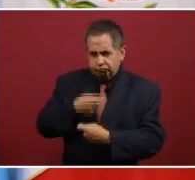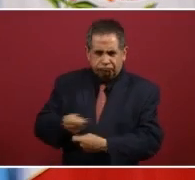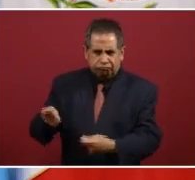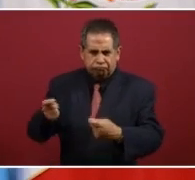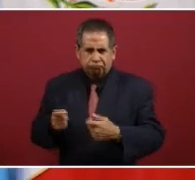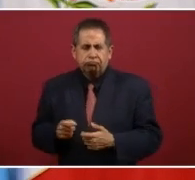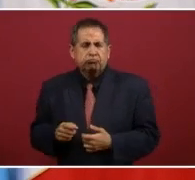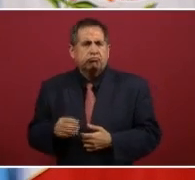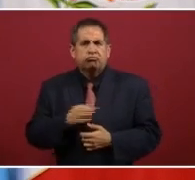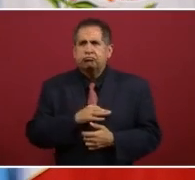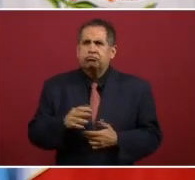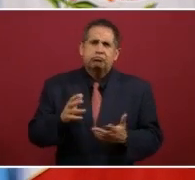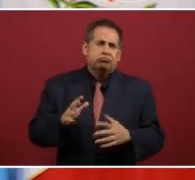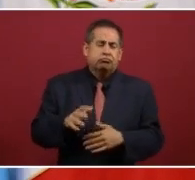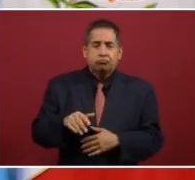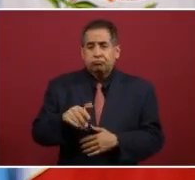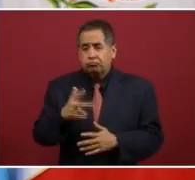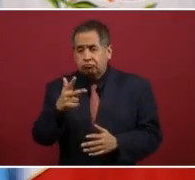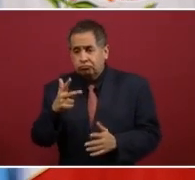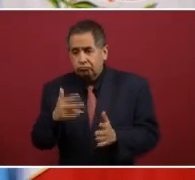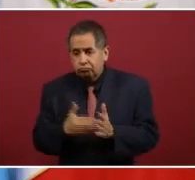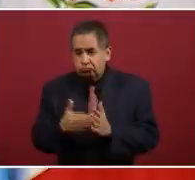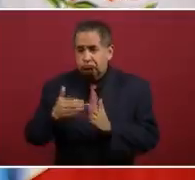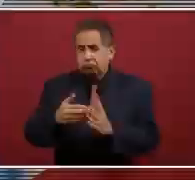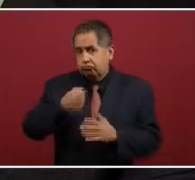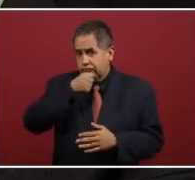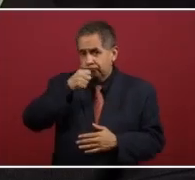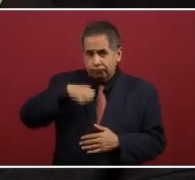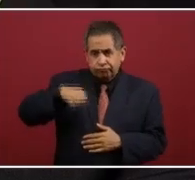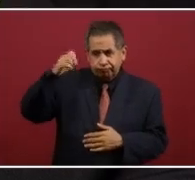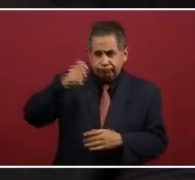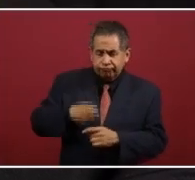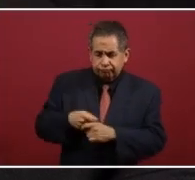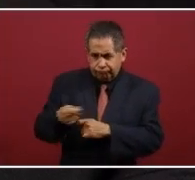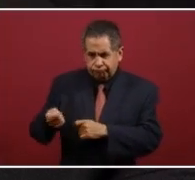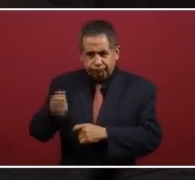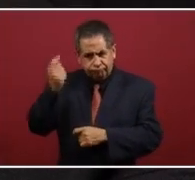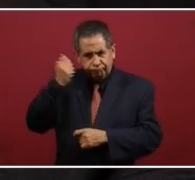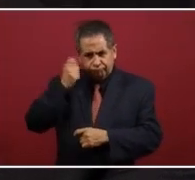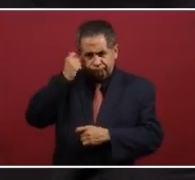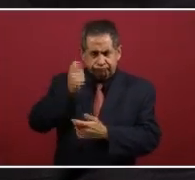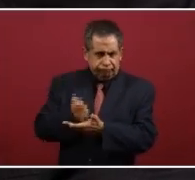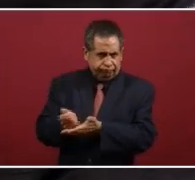de 8 millones de adultos mayores